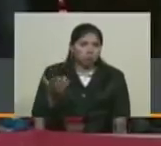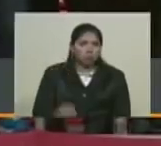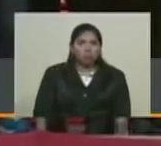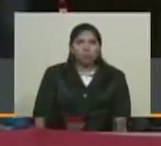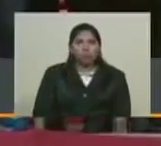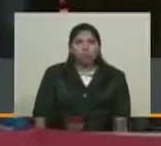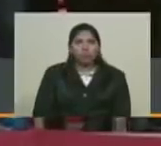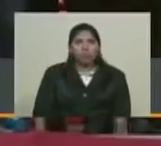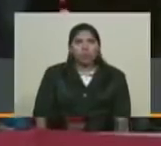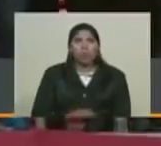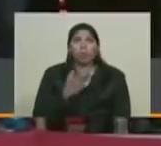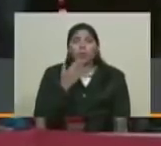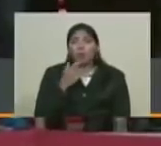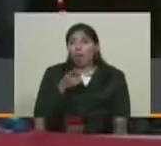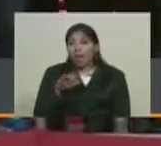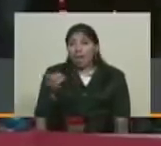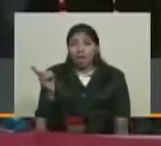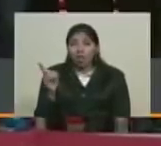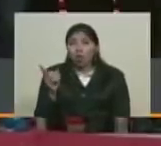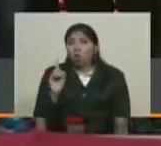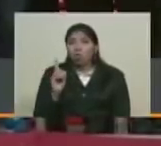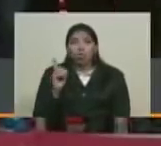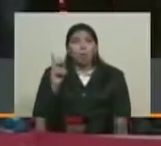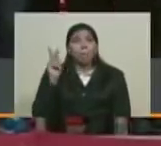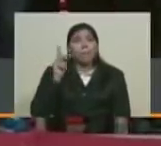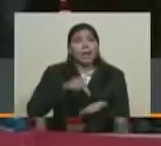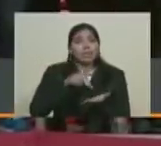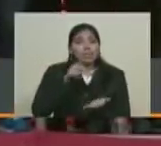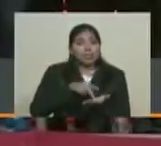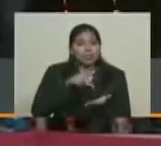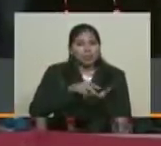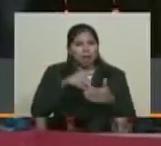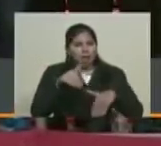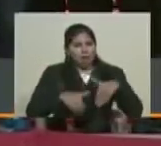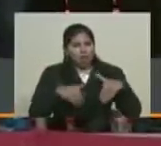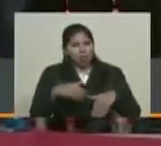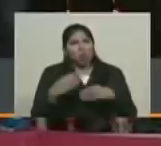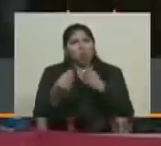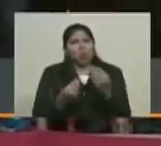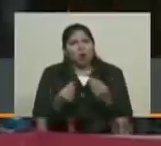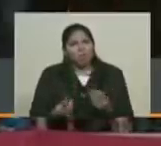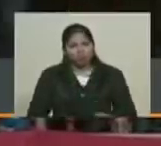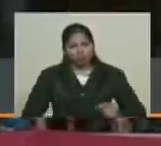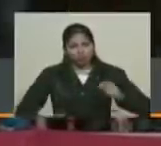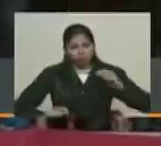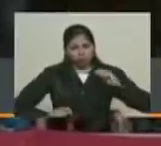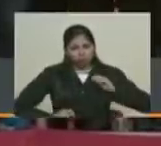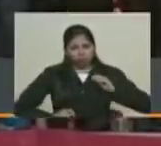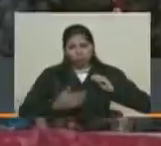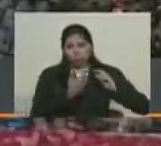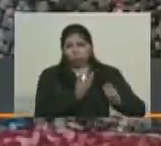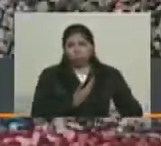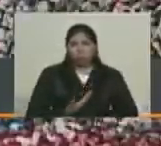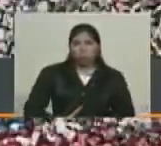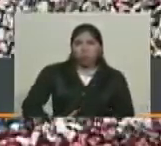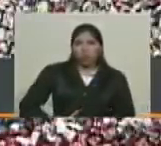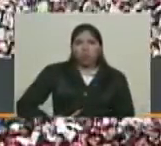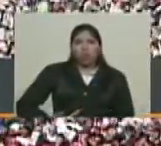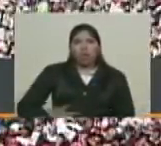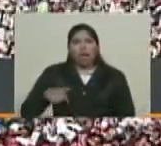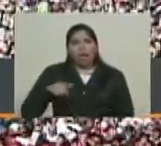si no van a las elecciones, ¿cómo van a tomar el poder político y ganar la presidencia?